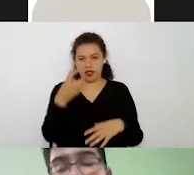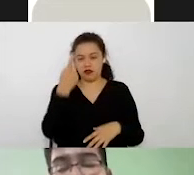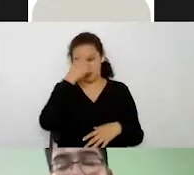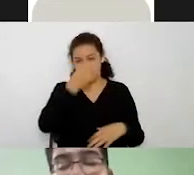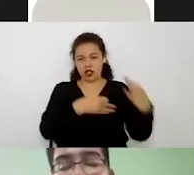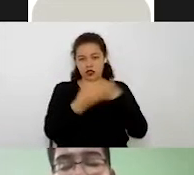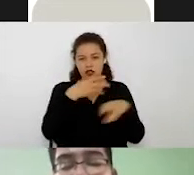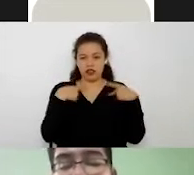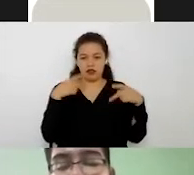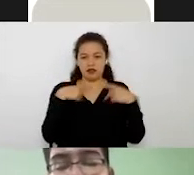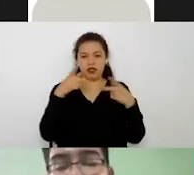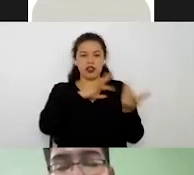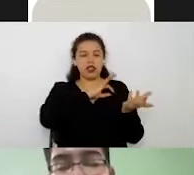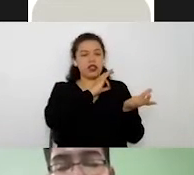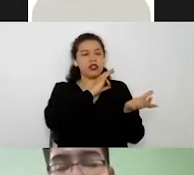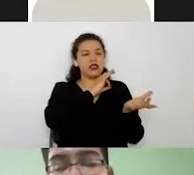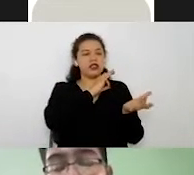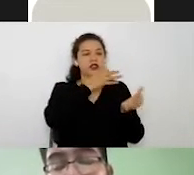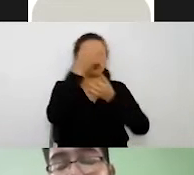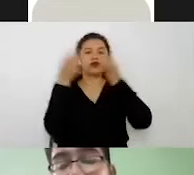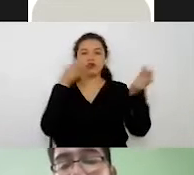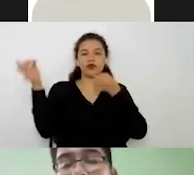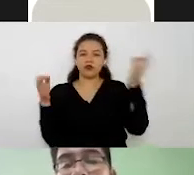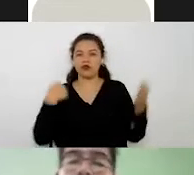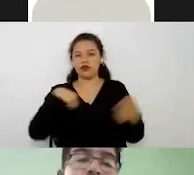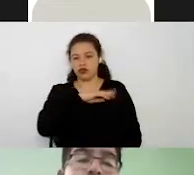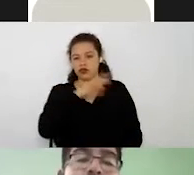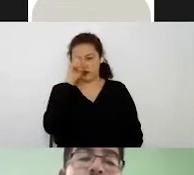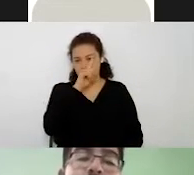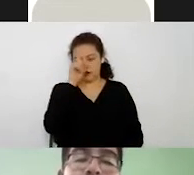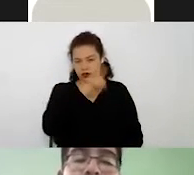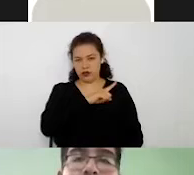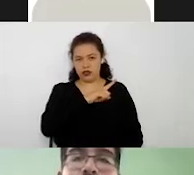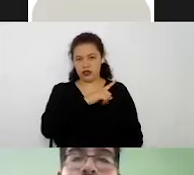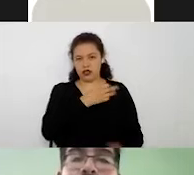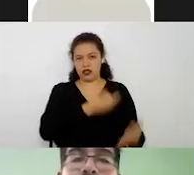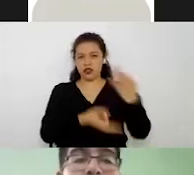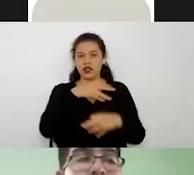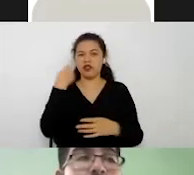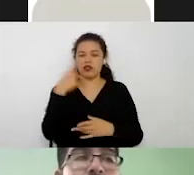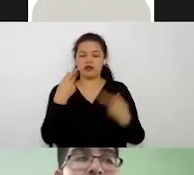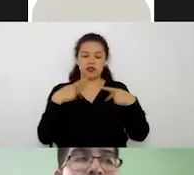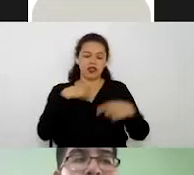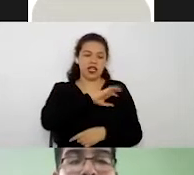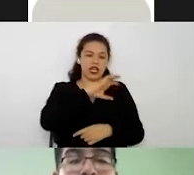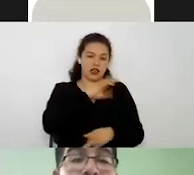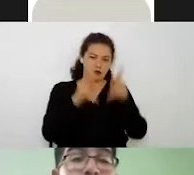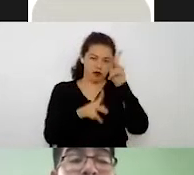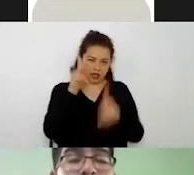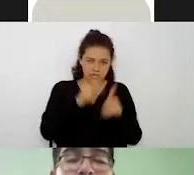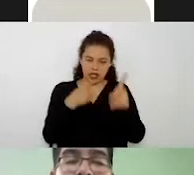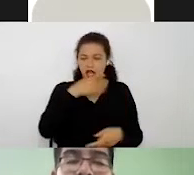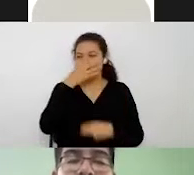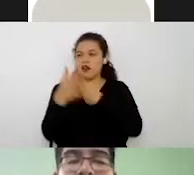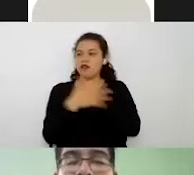todos. Para nosotros que siempre hacemos la recomendación de que todo esto lo platiquen con sus seres queridos, que les digan que aprendieron